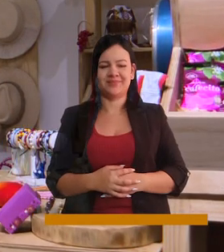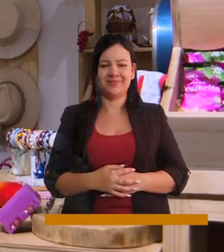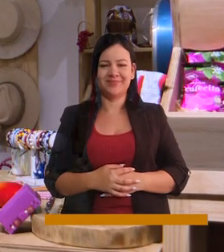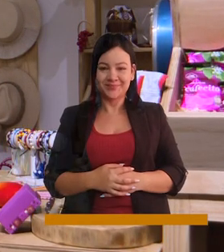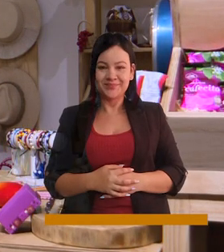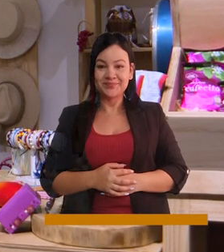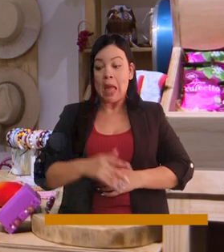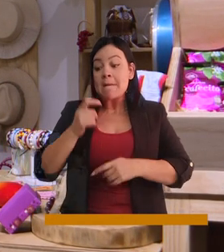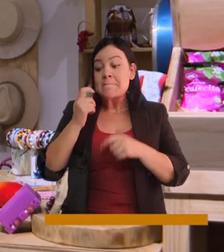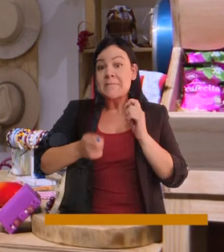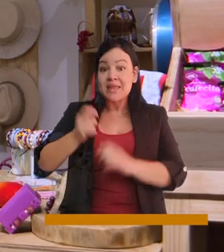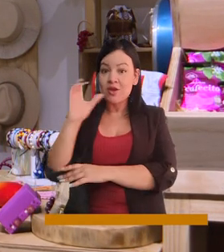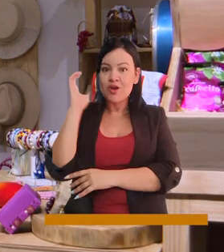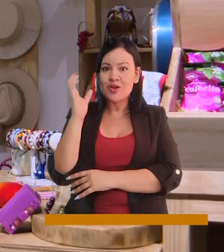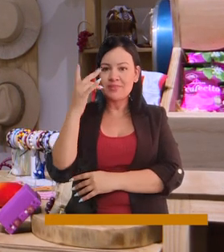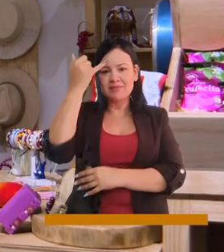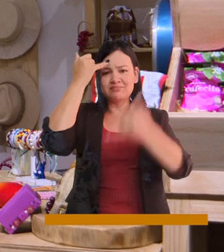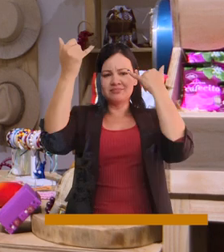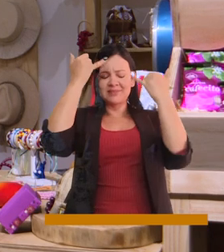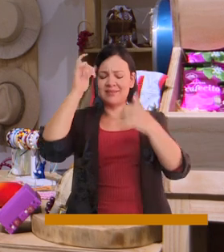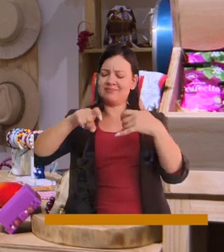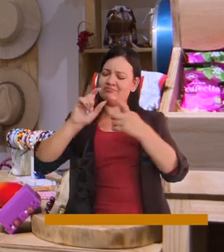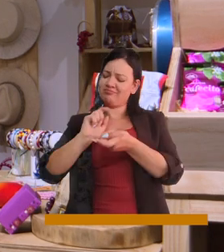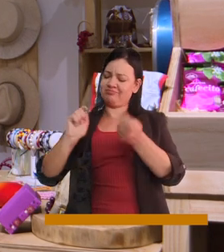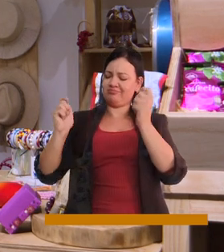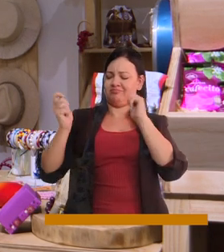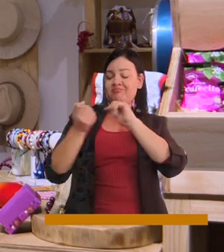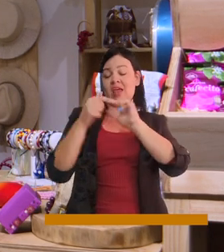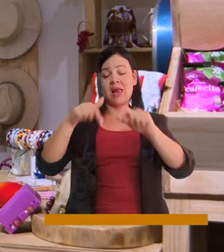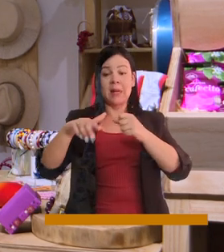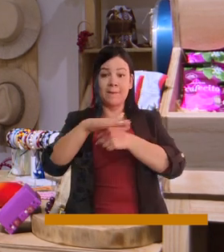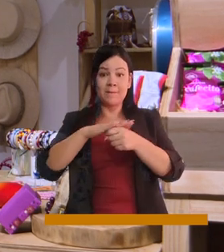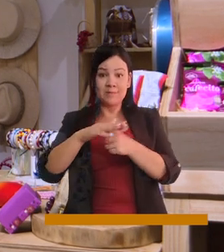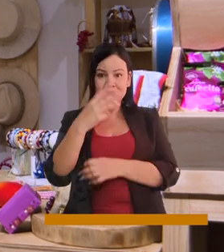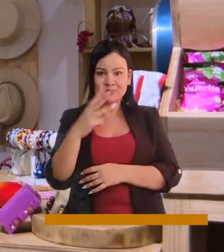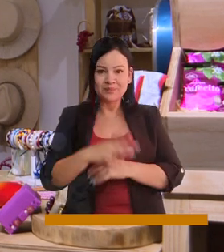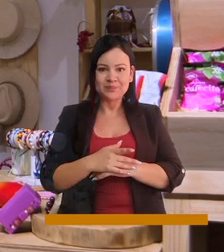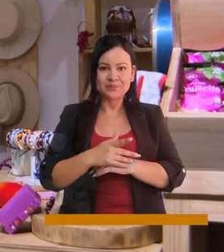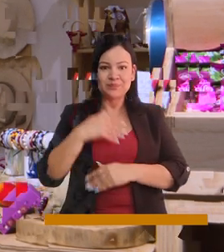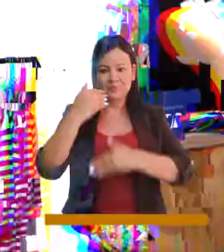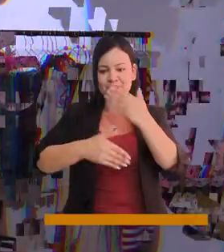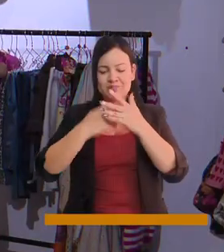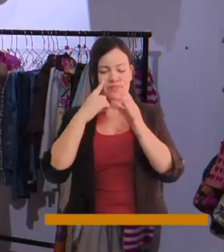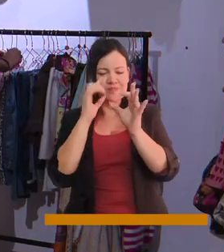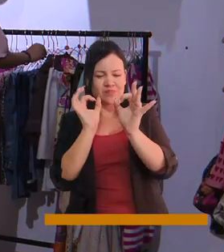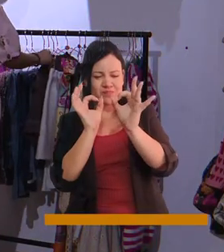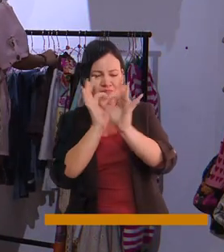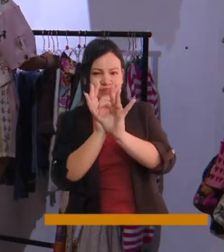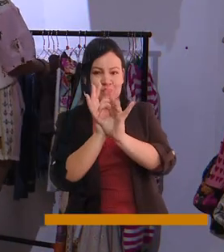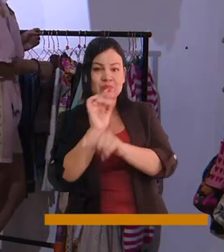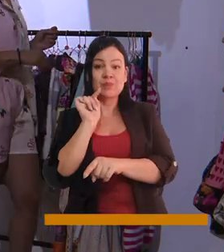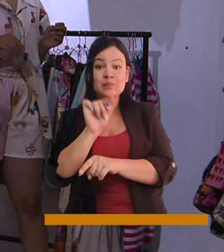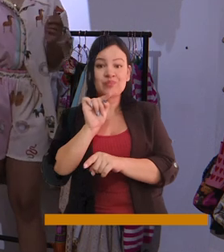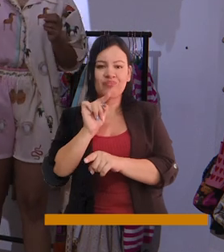colombiano nace como una iniciativa para transformar todos los suvenires que tenemos acá en el territorio de la comuna 13 Y empezamos a